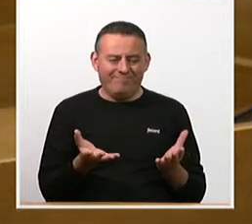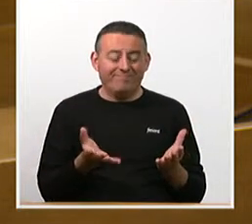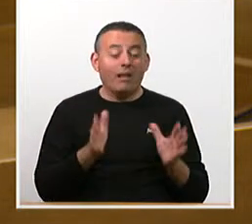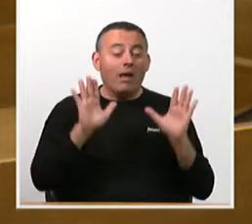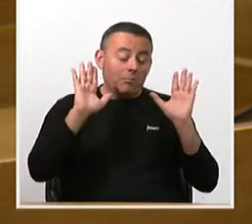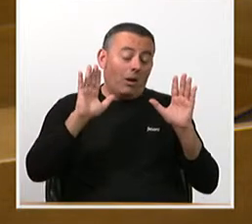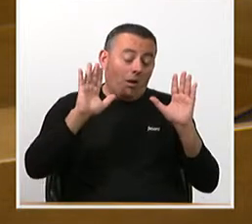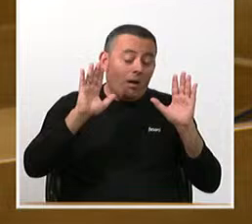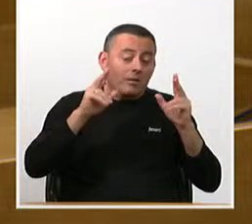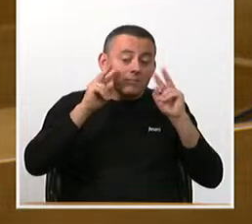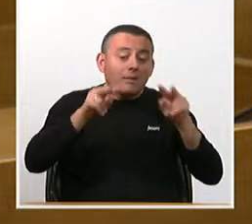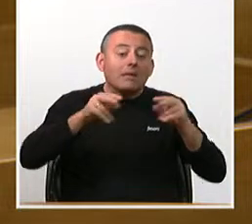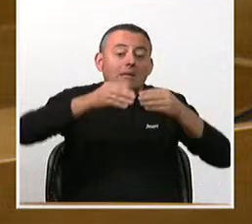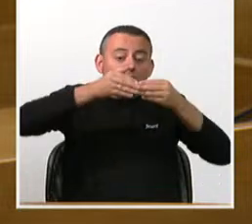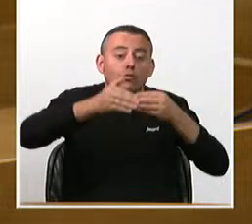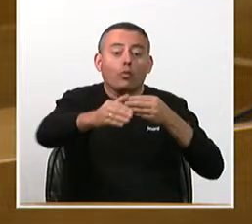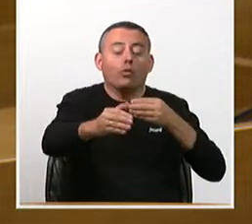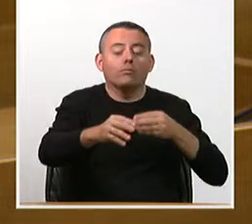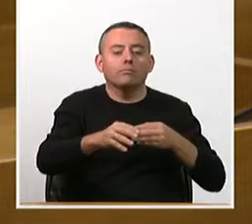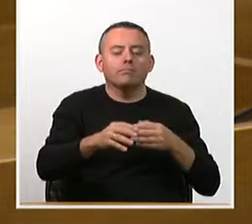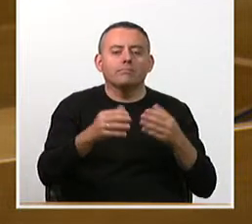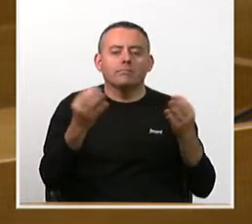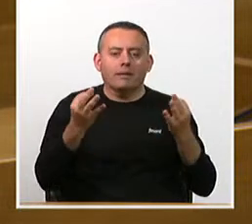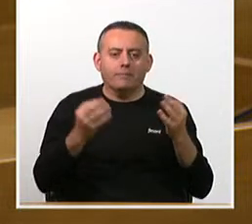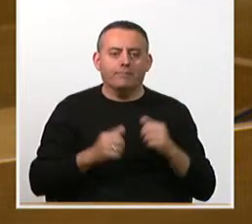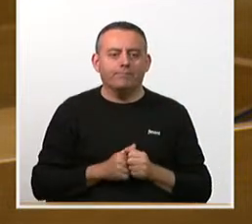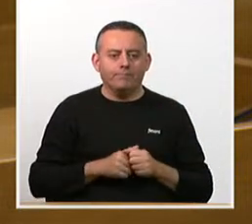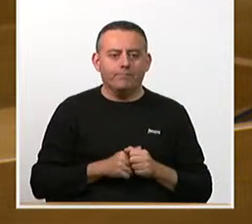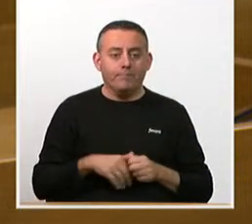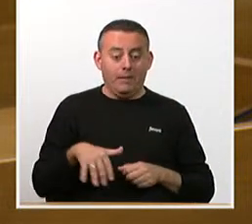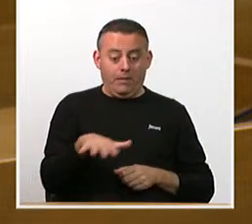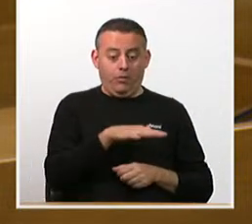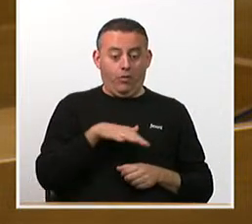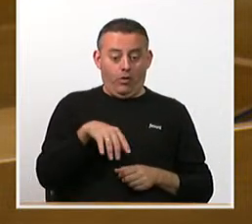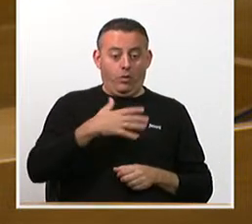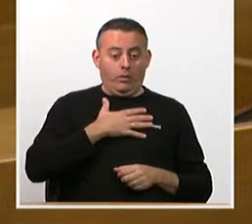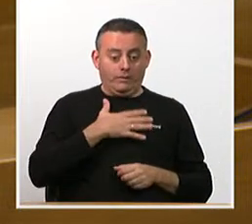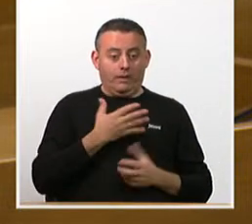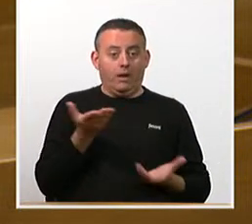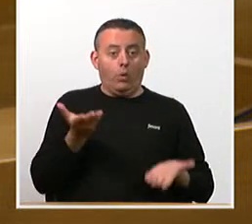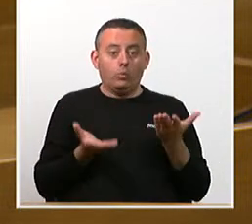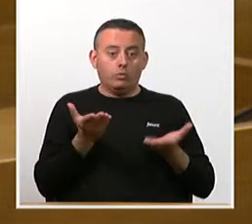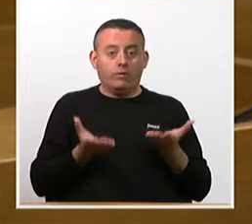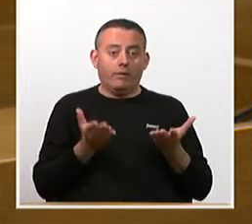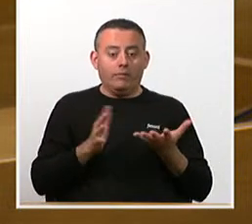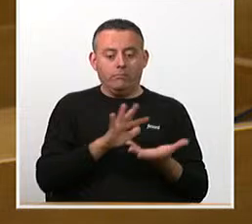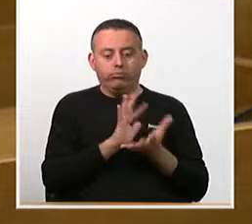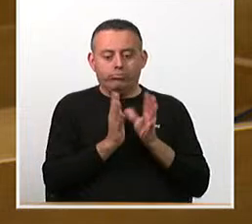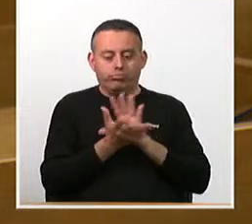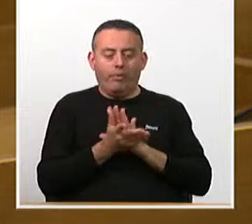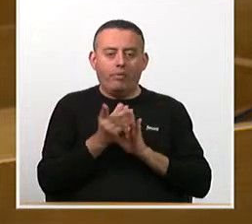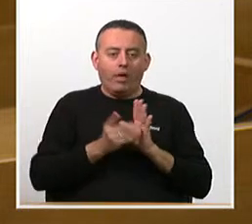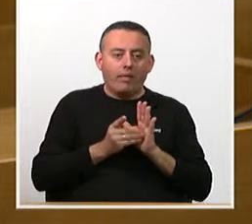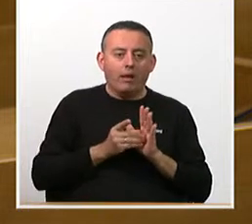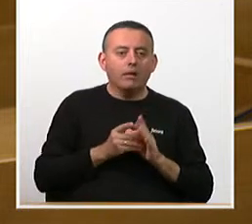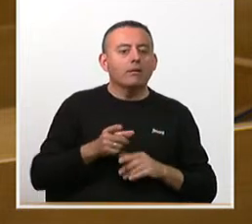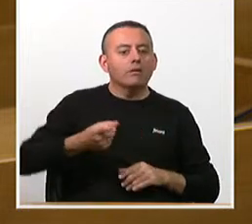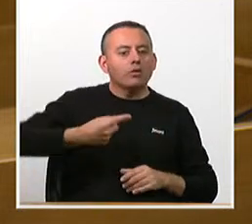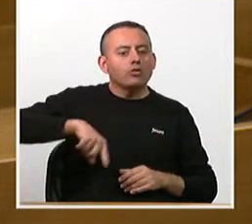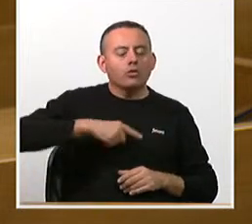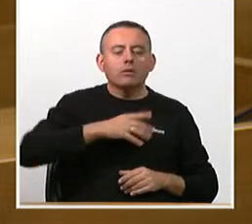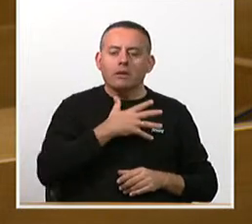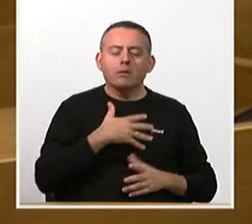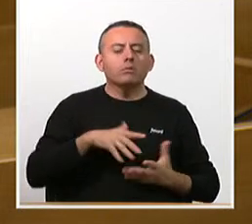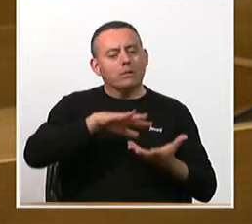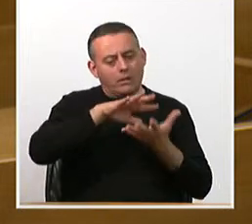la modernización y digitalización de la justicia en esta región es un proceso en el que esta consellería está profundamente comprometida desde el